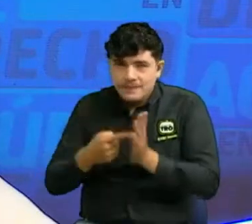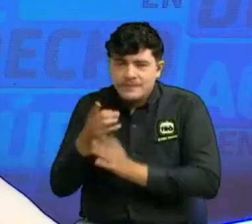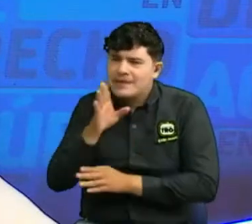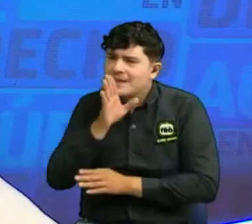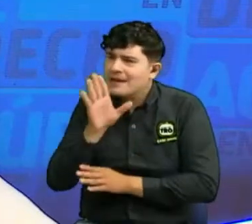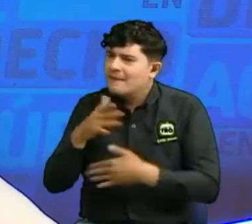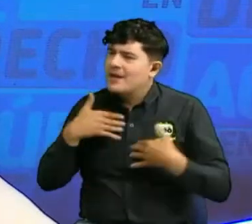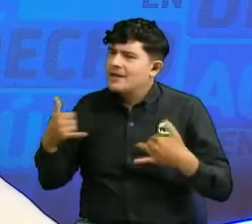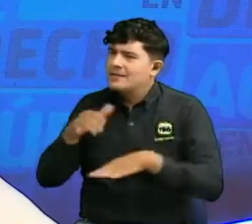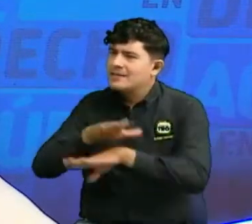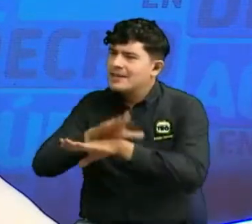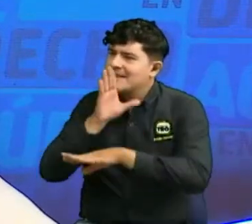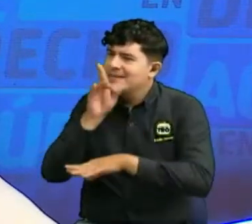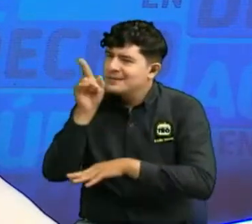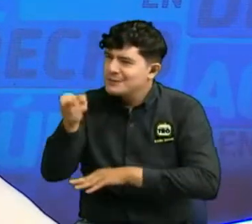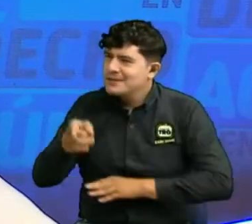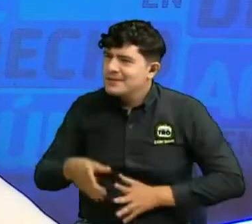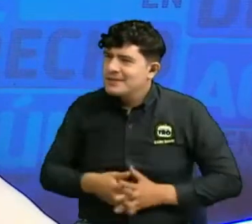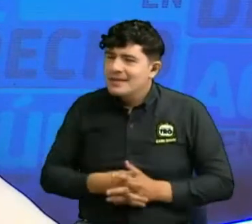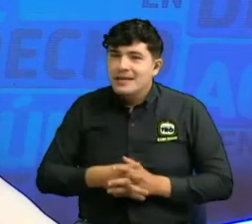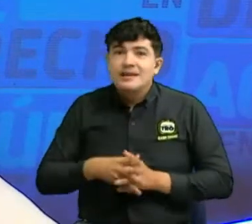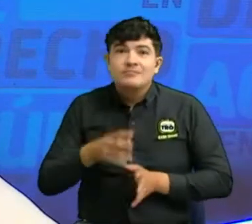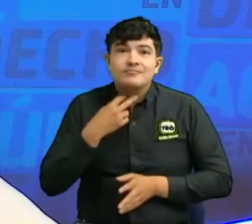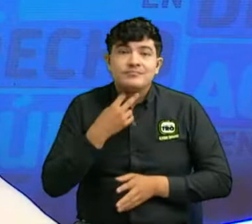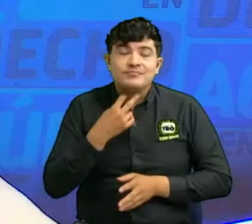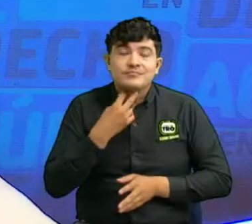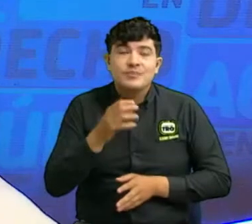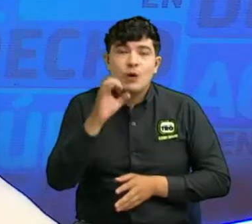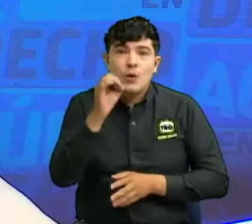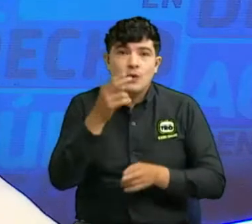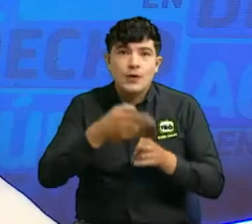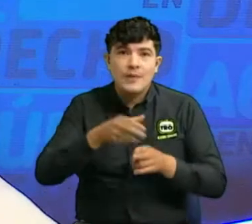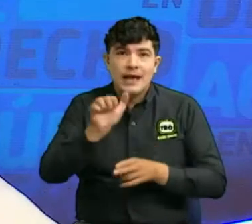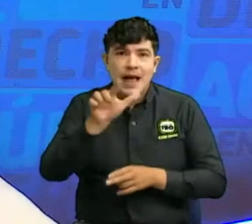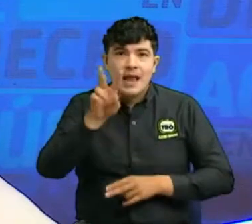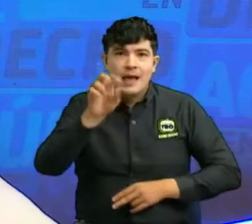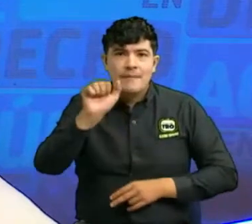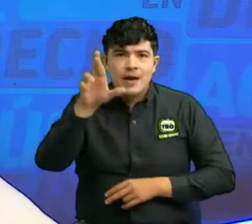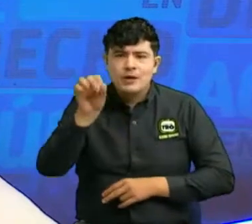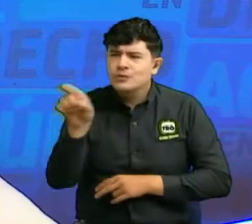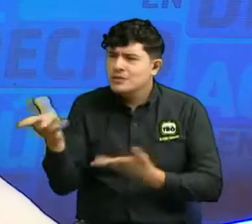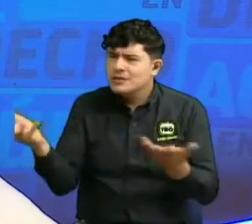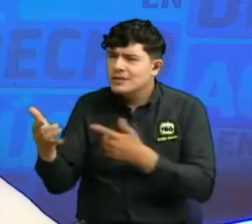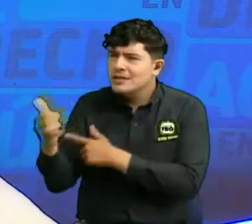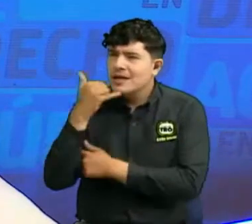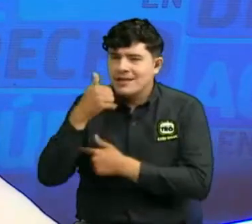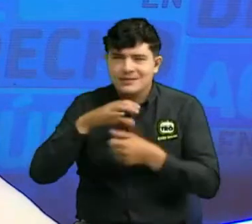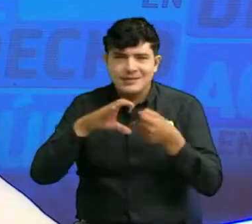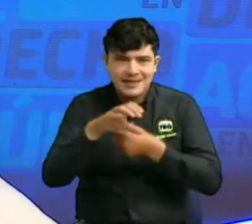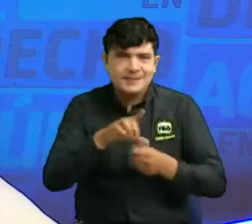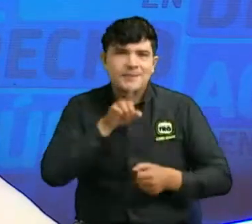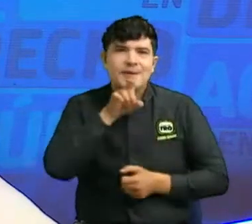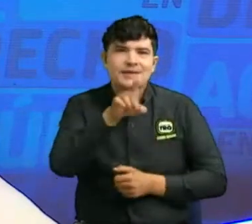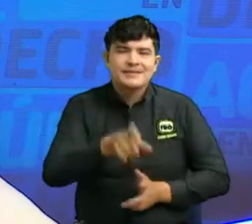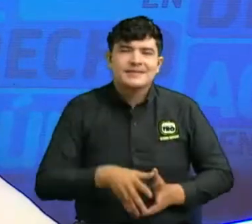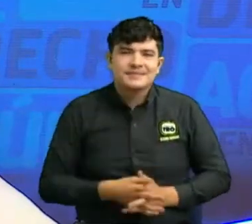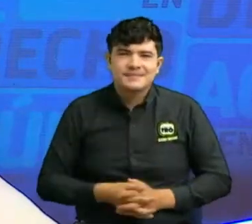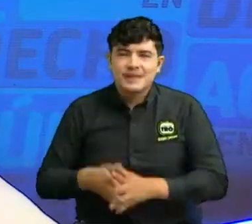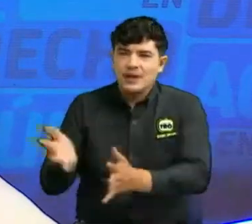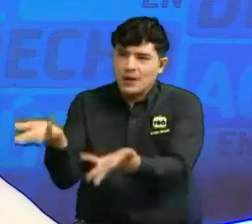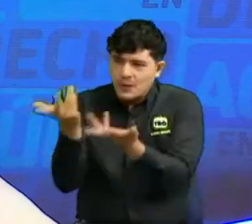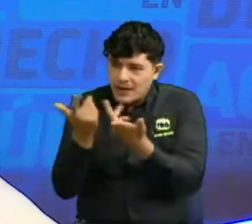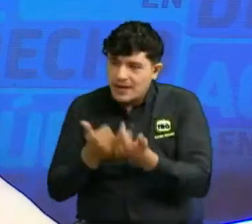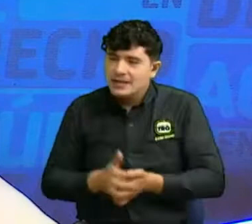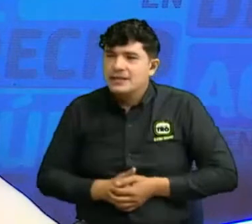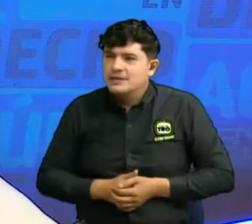648-4820. Hola, feliz tarde, ¿con quién hablamos? Álvaro. Don Álvaro, ¿desde dónde nos llama? Bucaramanga. Desde Bucaramanga. Bueno, don